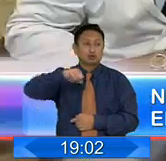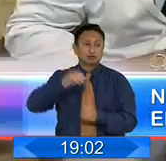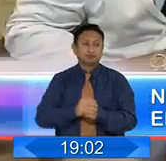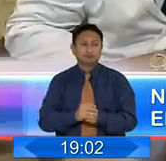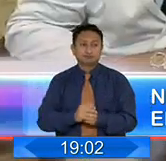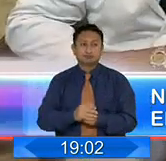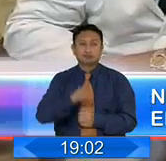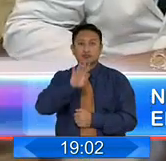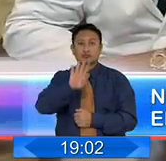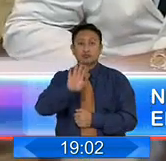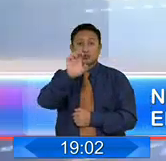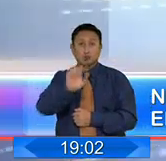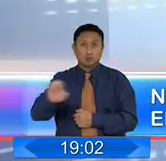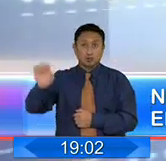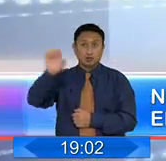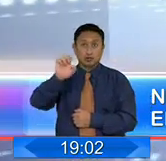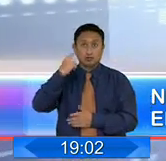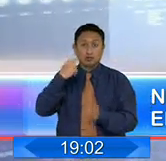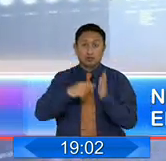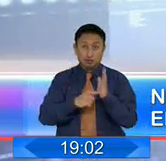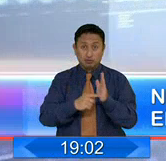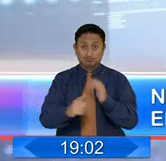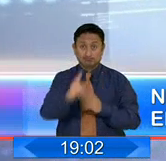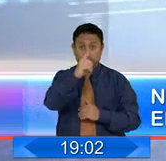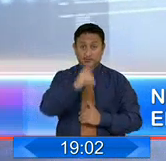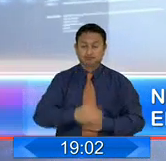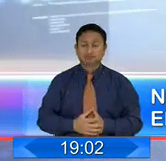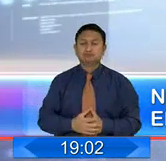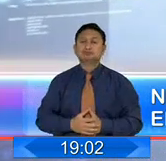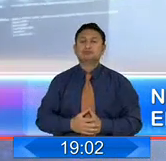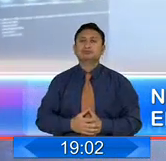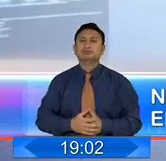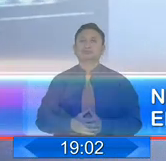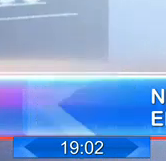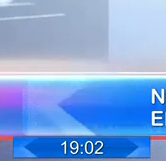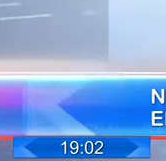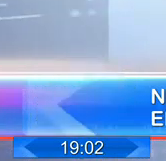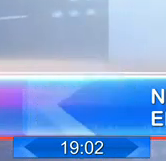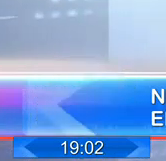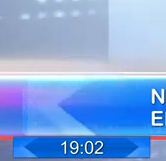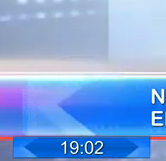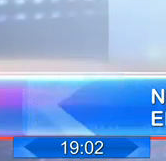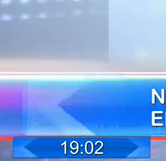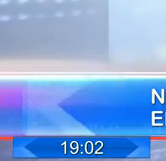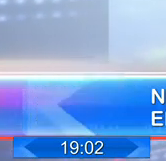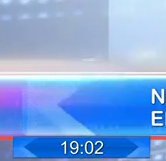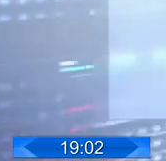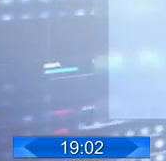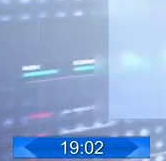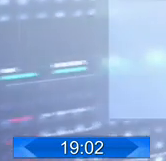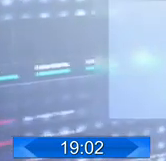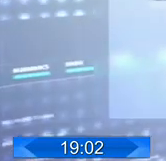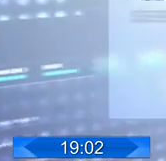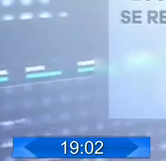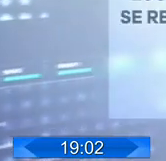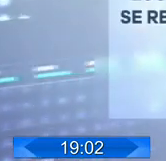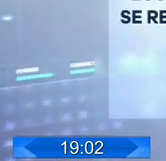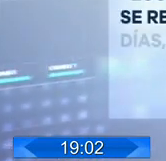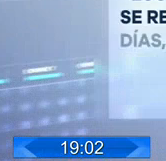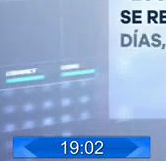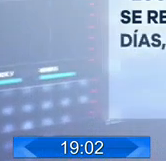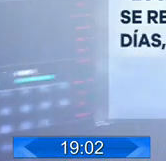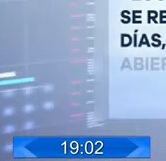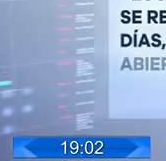este 4 de enero. Los centros comerciales y locales comerciales deberán atender con el 50% de su aforo hasta las 22